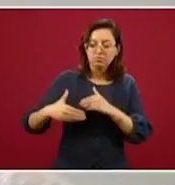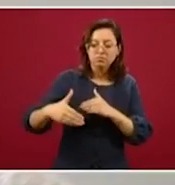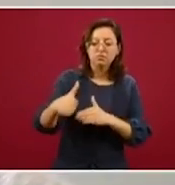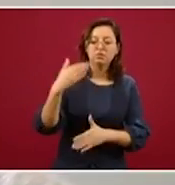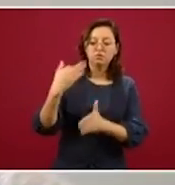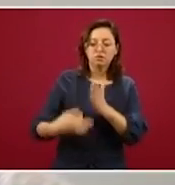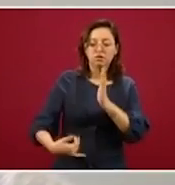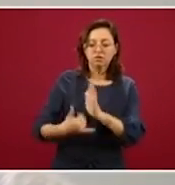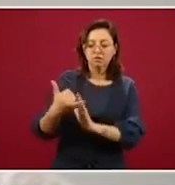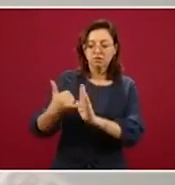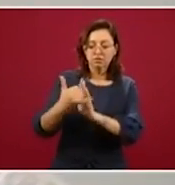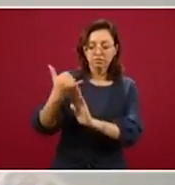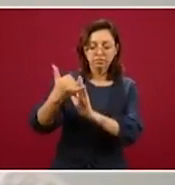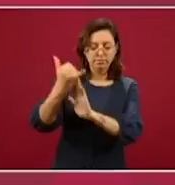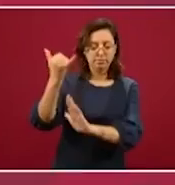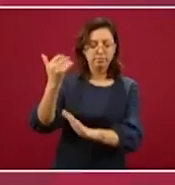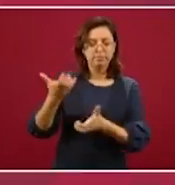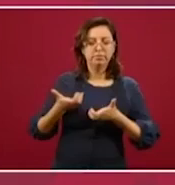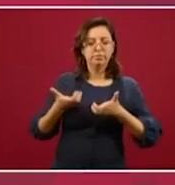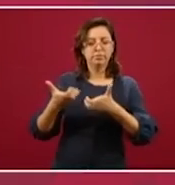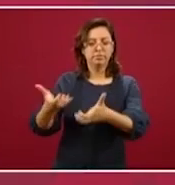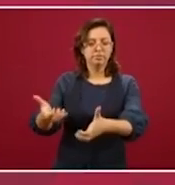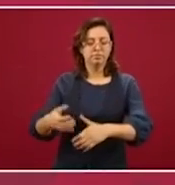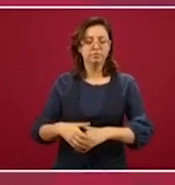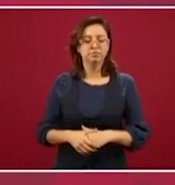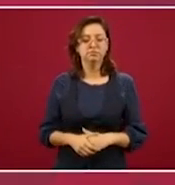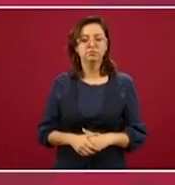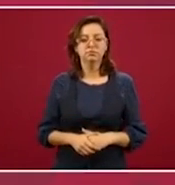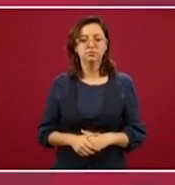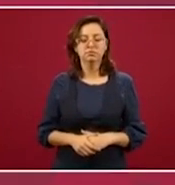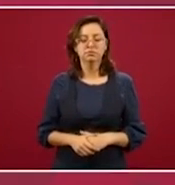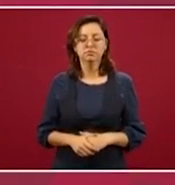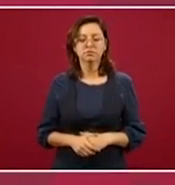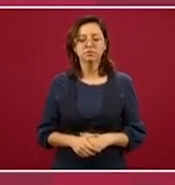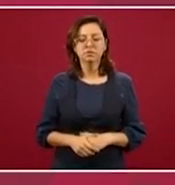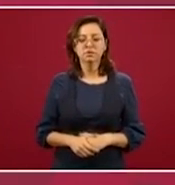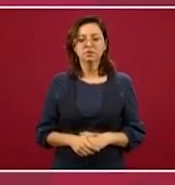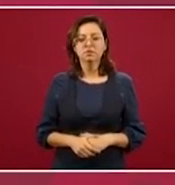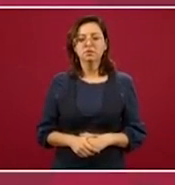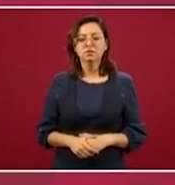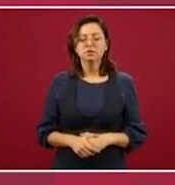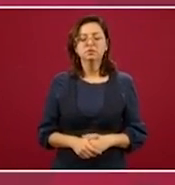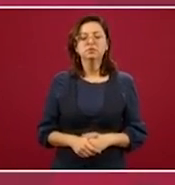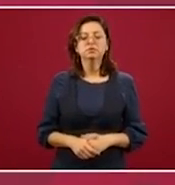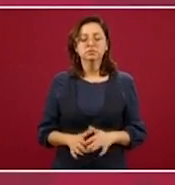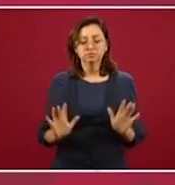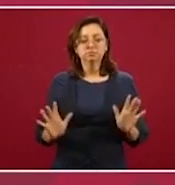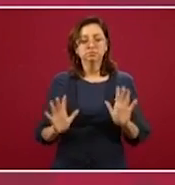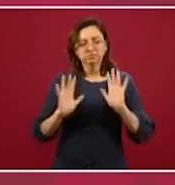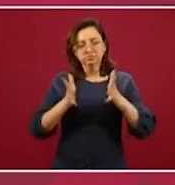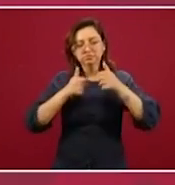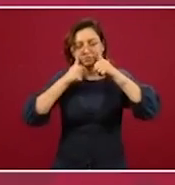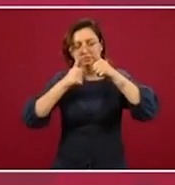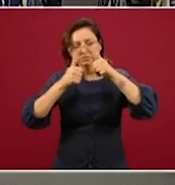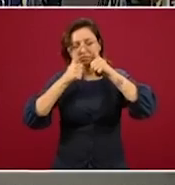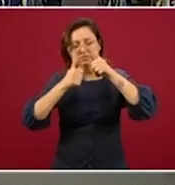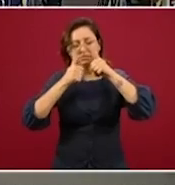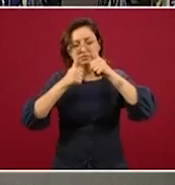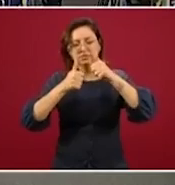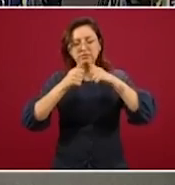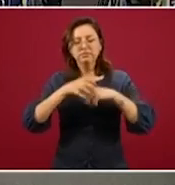falta de la carretera Estación Don a Nogales. Entonces, se está viendo eso.